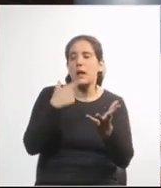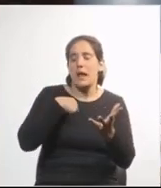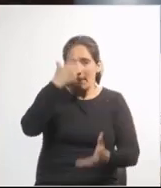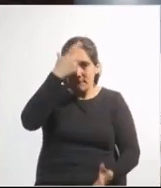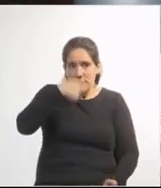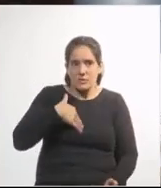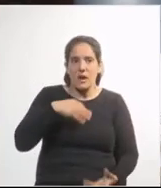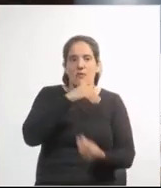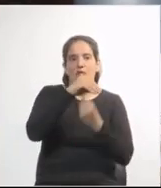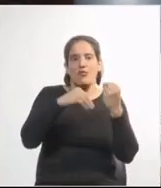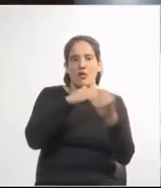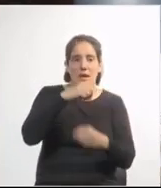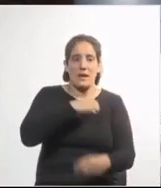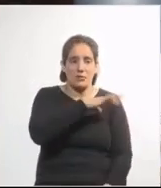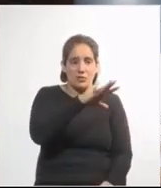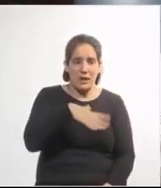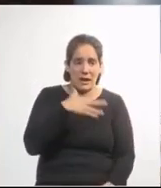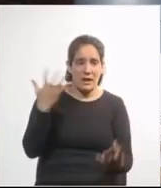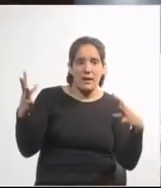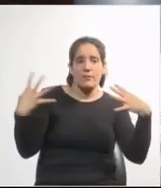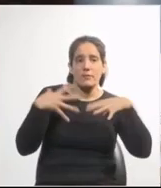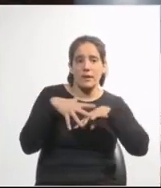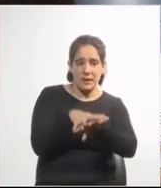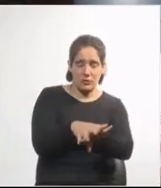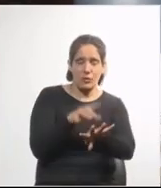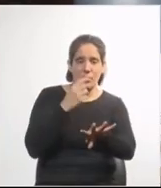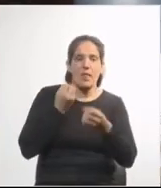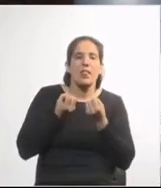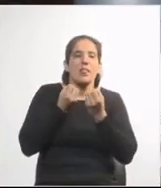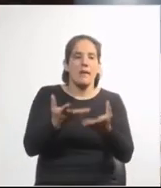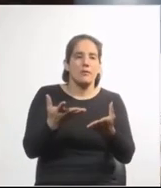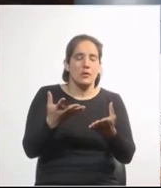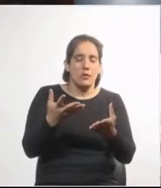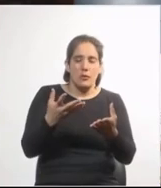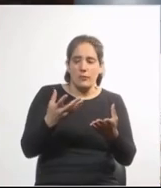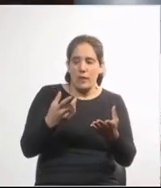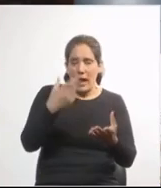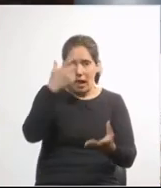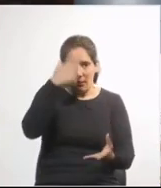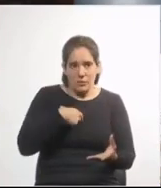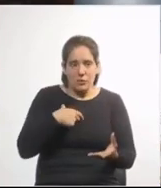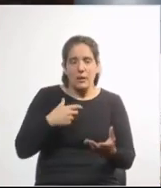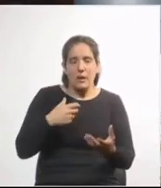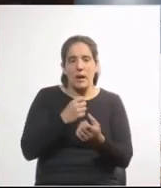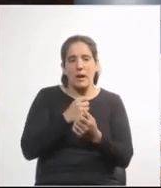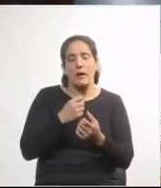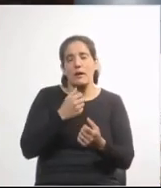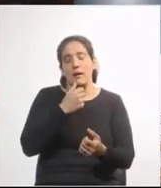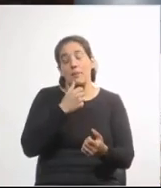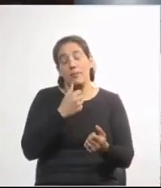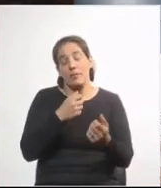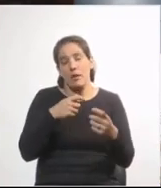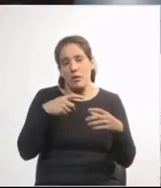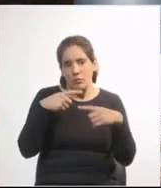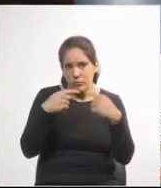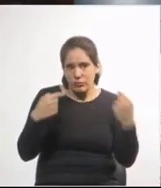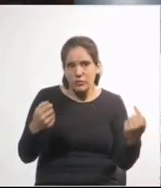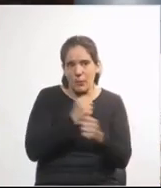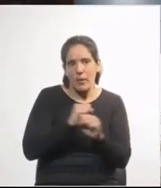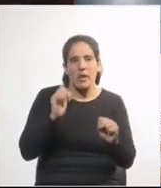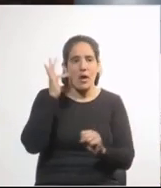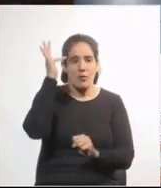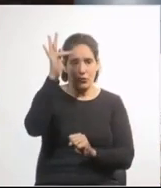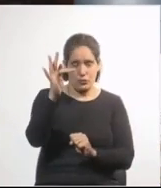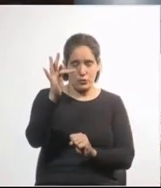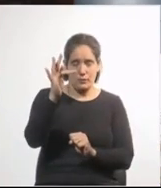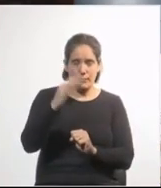personal, familiar y social y otorgando herramientas que les permitan enfrentar desafíos futuros. En la realidad que